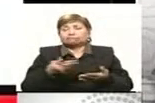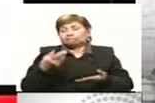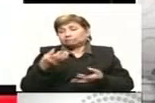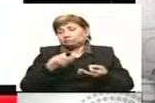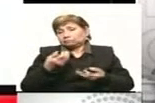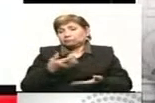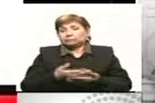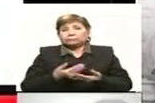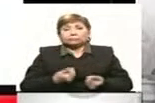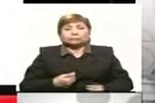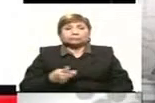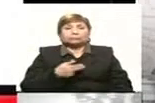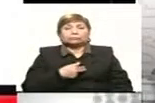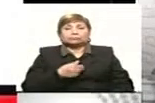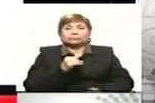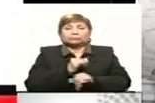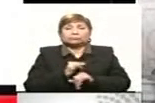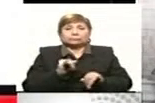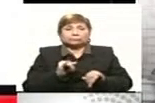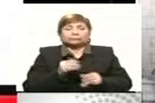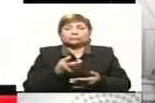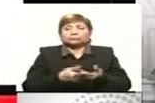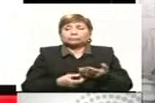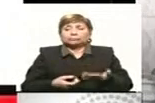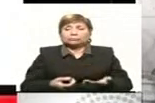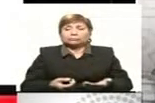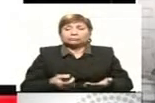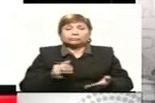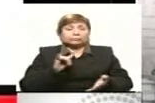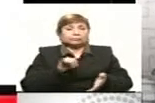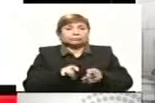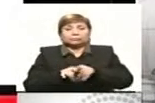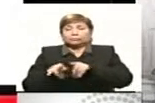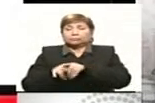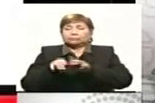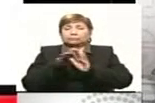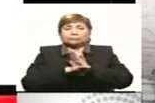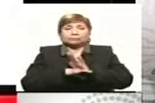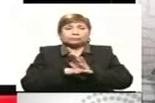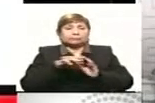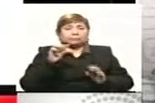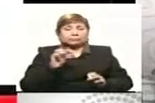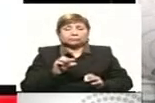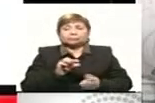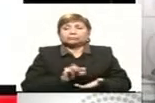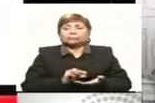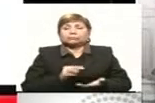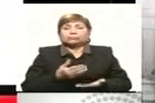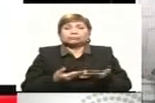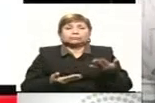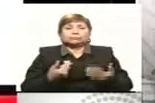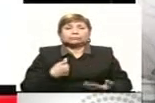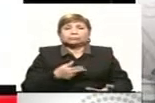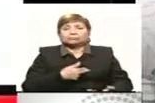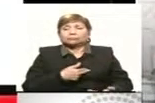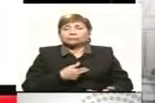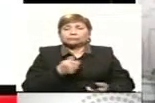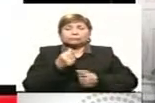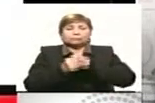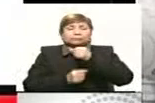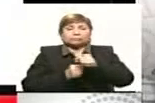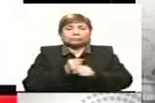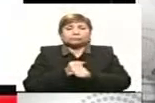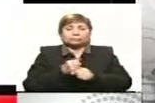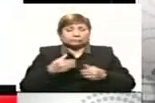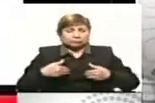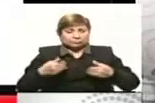porque reduce nuestra dependencia internacional y limita un poquito, reduce un poco cómo los ciclos internacionales